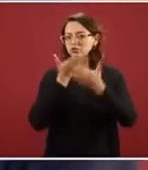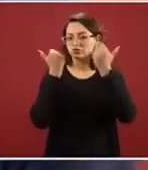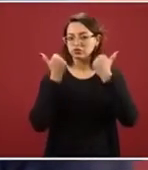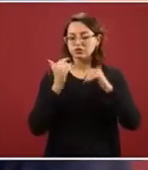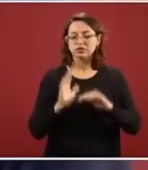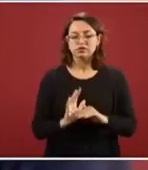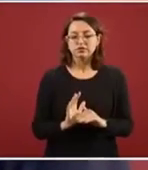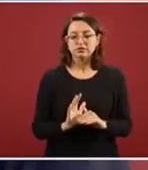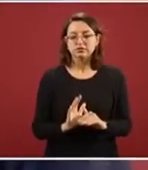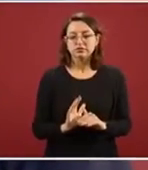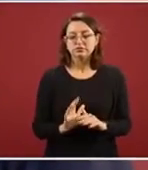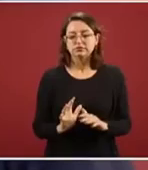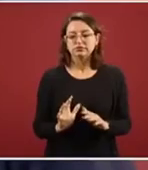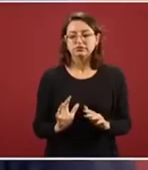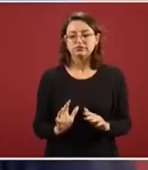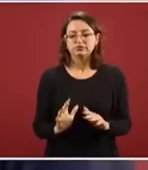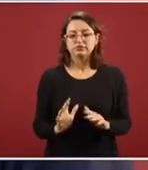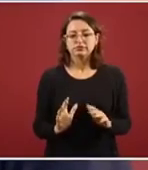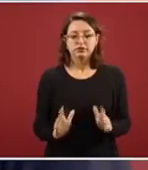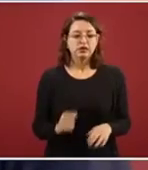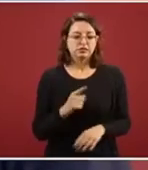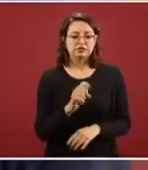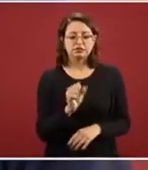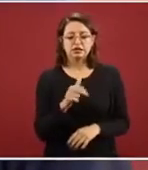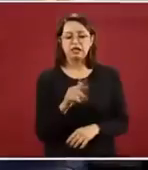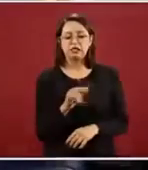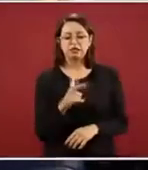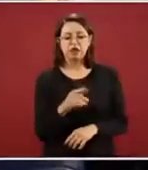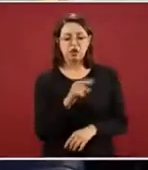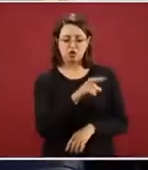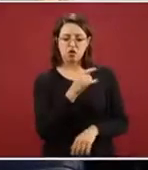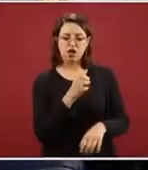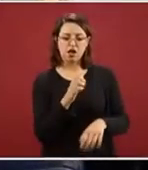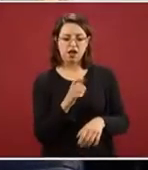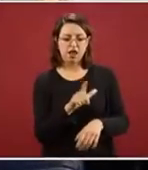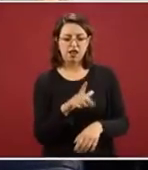pero Santiago sí lo tiene.